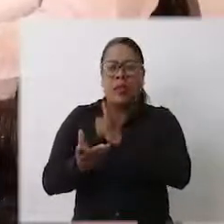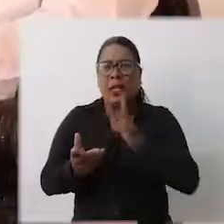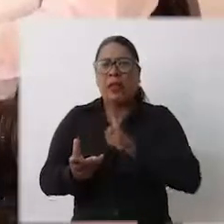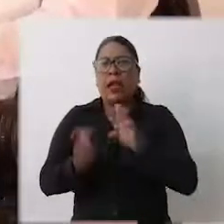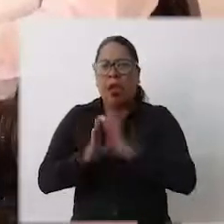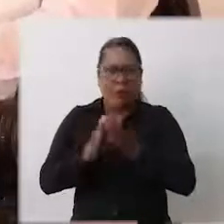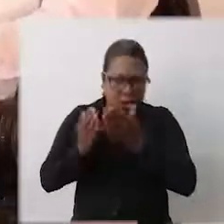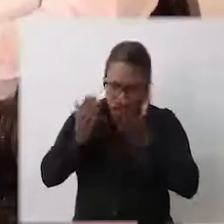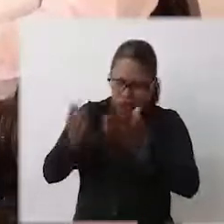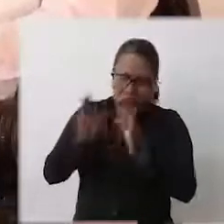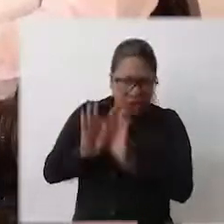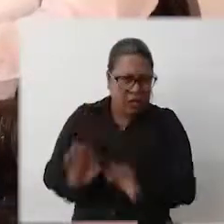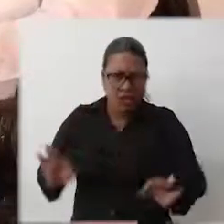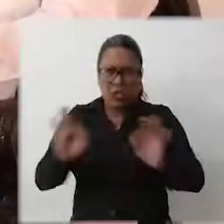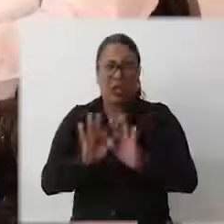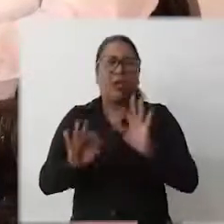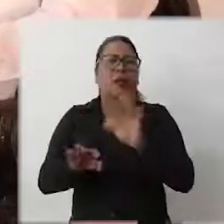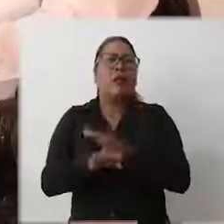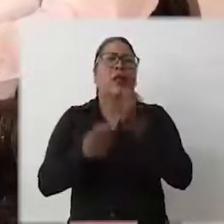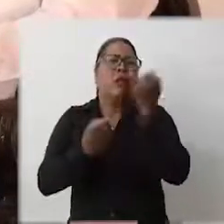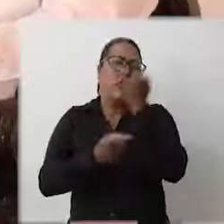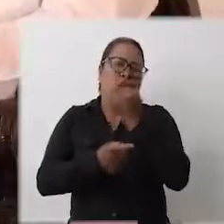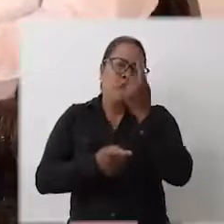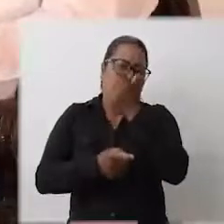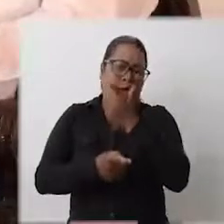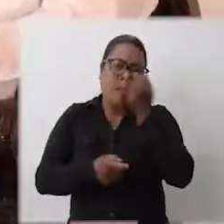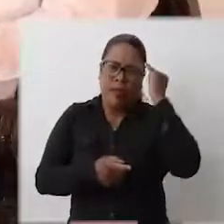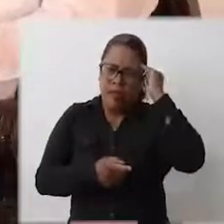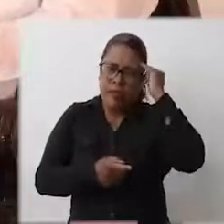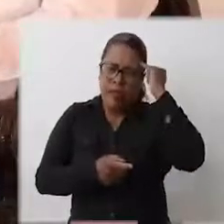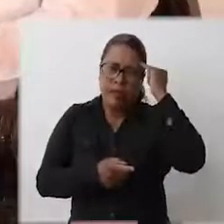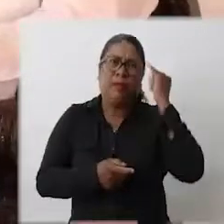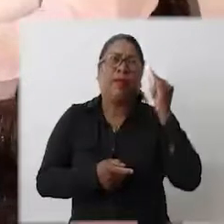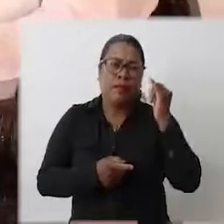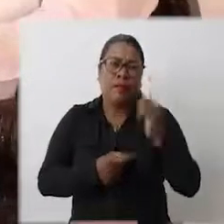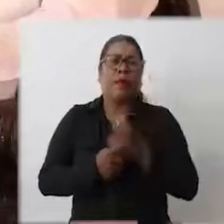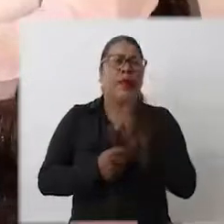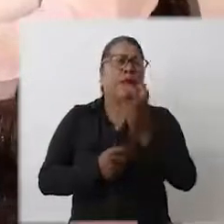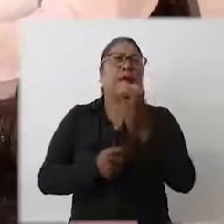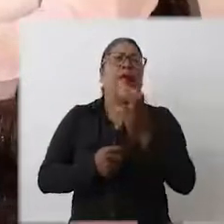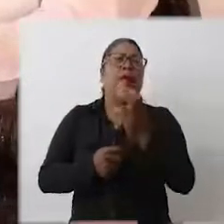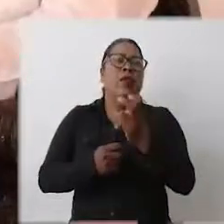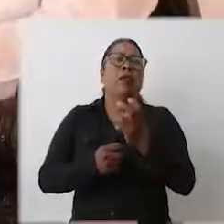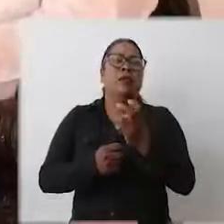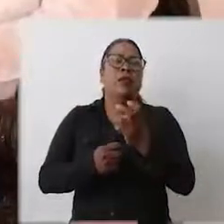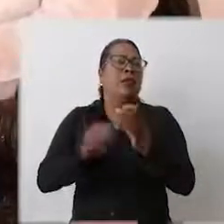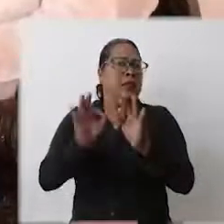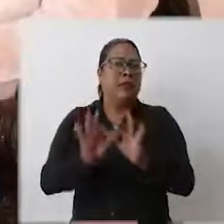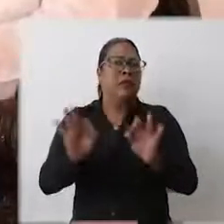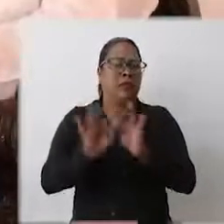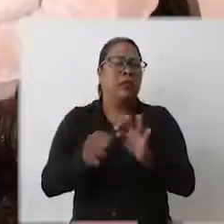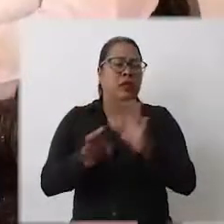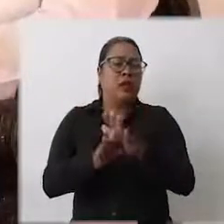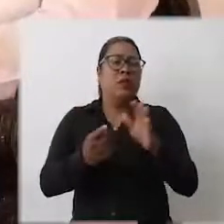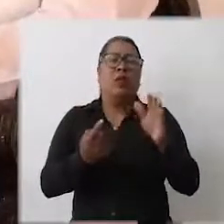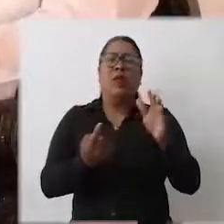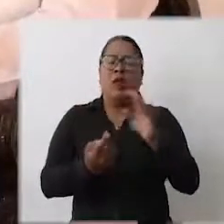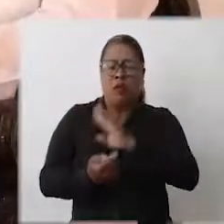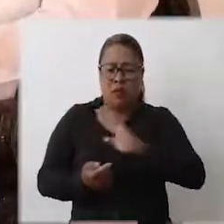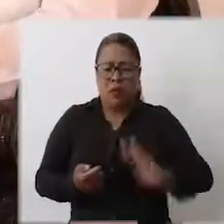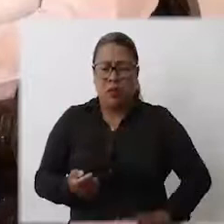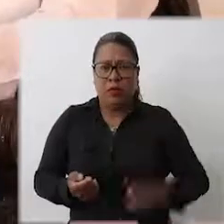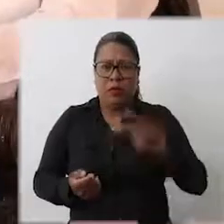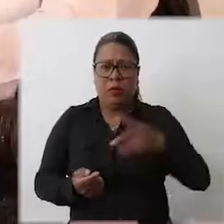que no solo es motivo de congratularnos, sino de destacar y decir que no